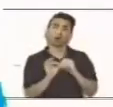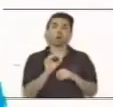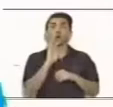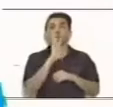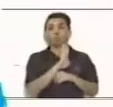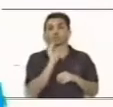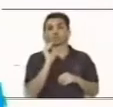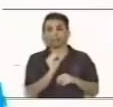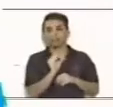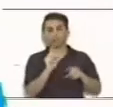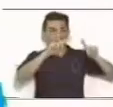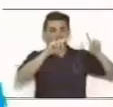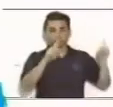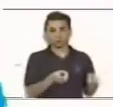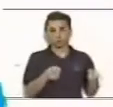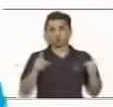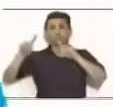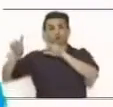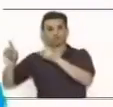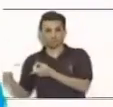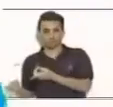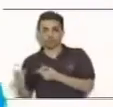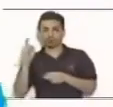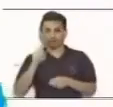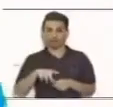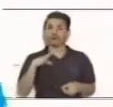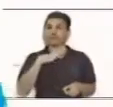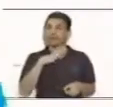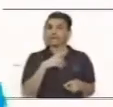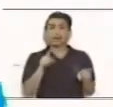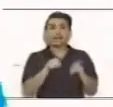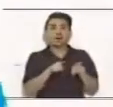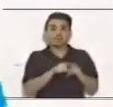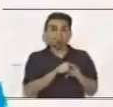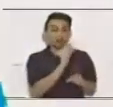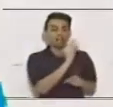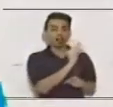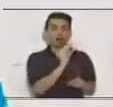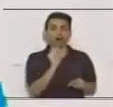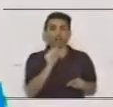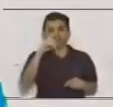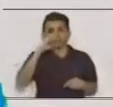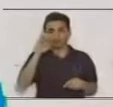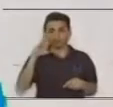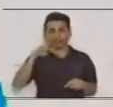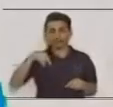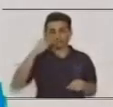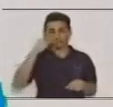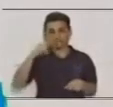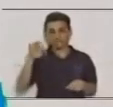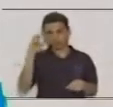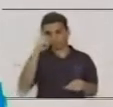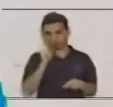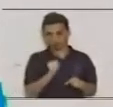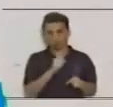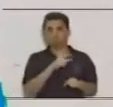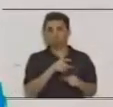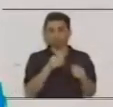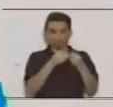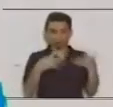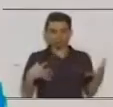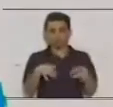términos, ¿sí? Tienen que haber la misma cantidad de términos. Esa era la segunda operación, factor